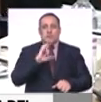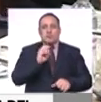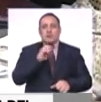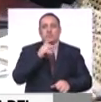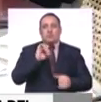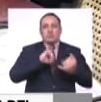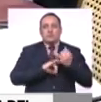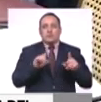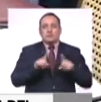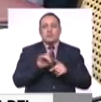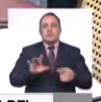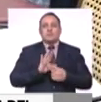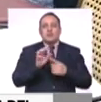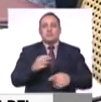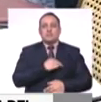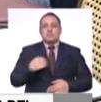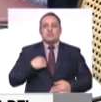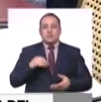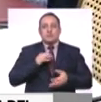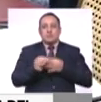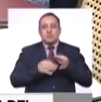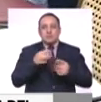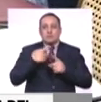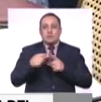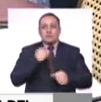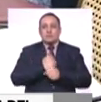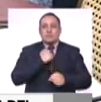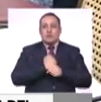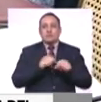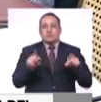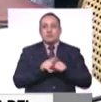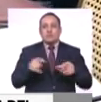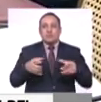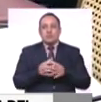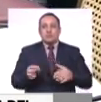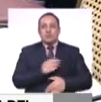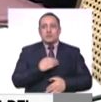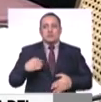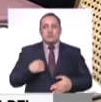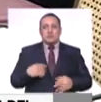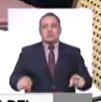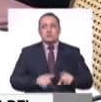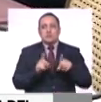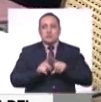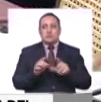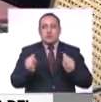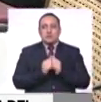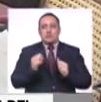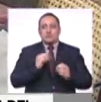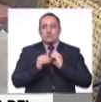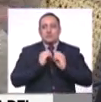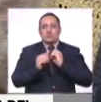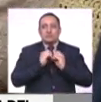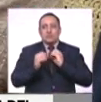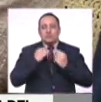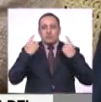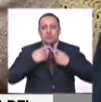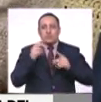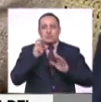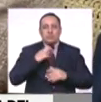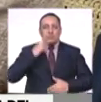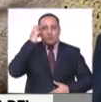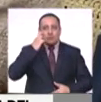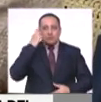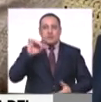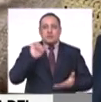La representante del MINEDU informó sobre las acciones tomadas por el Ministerio de Educación para la implementación de las recomendaciones